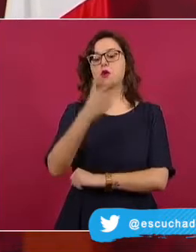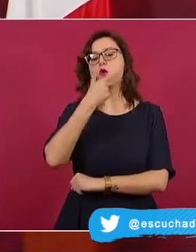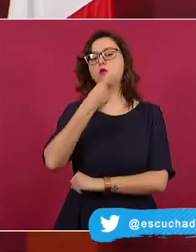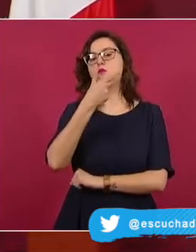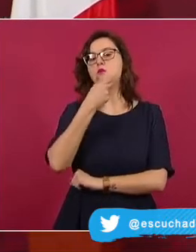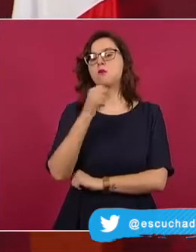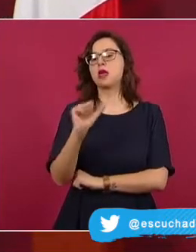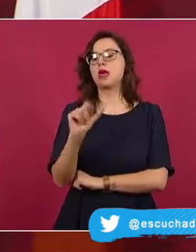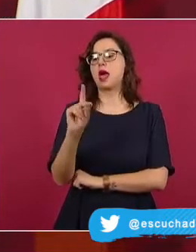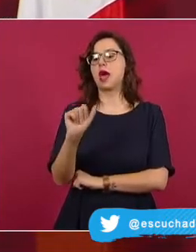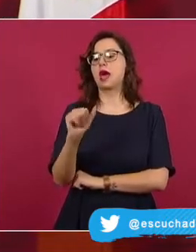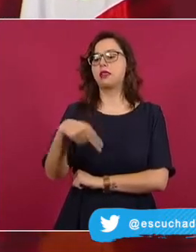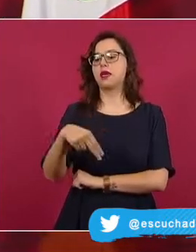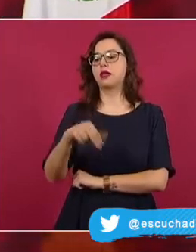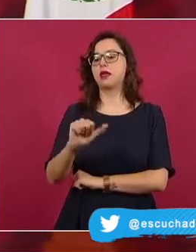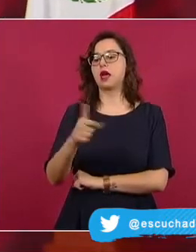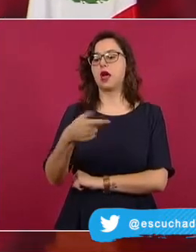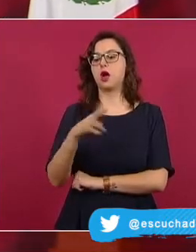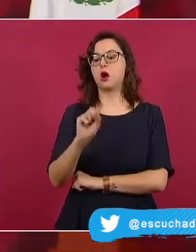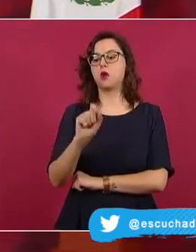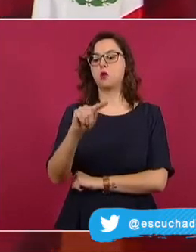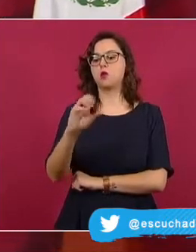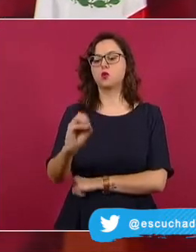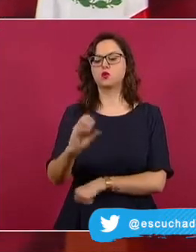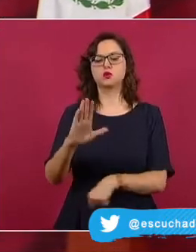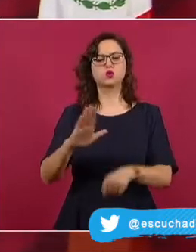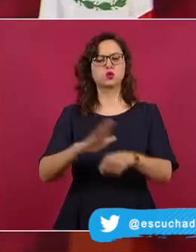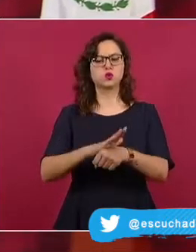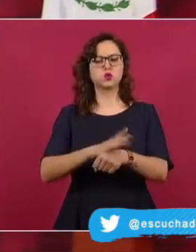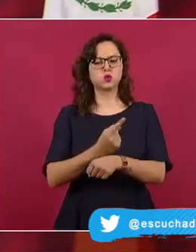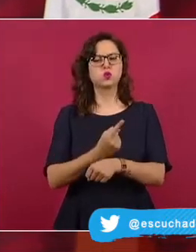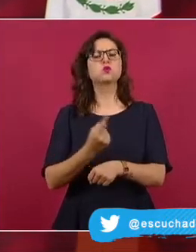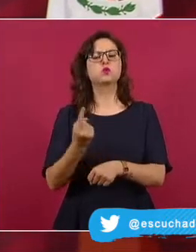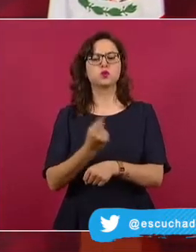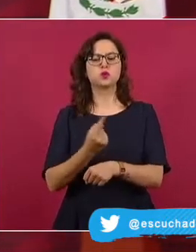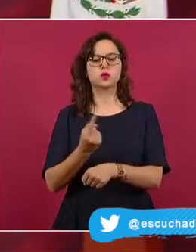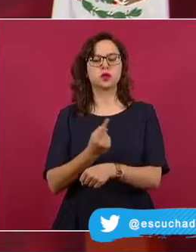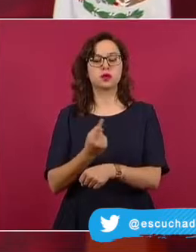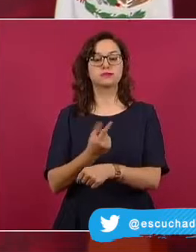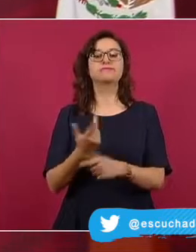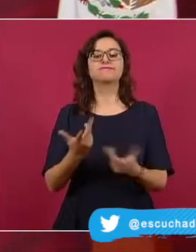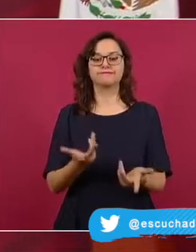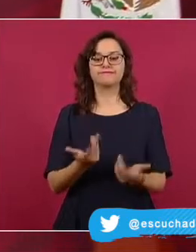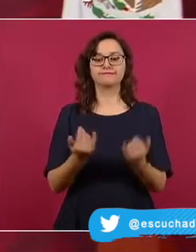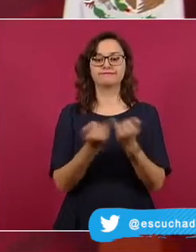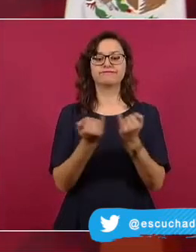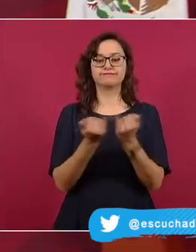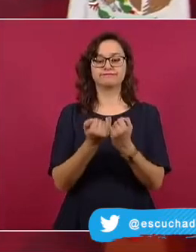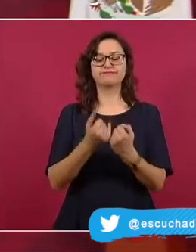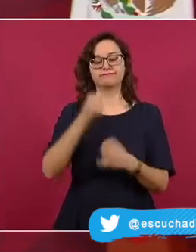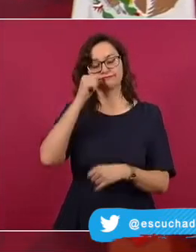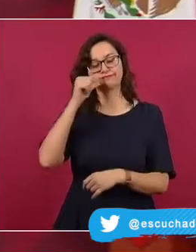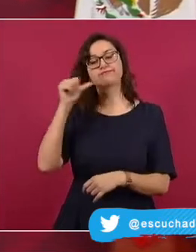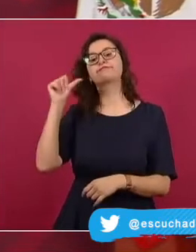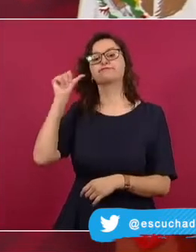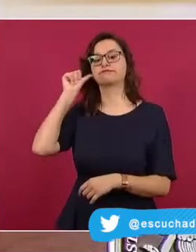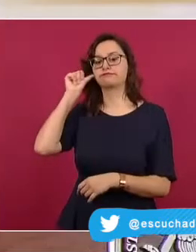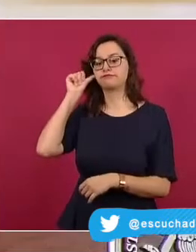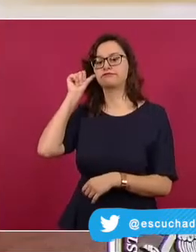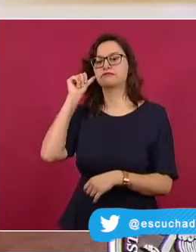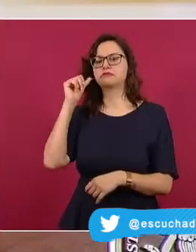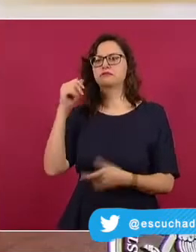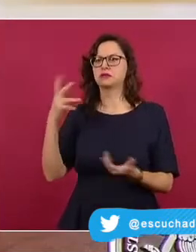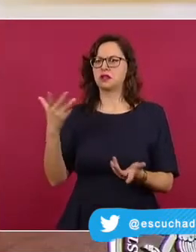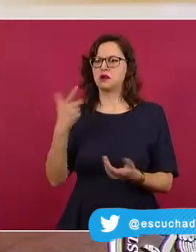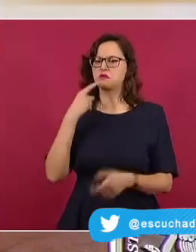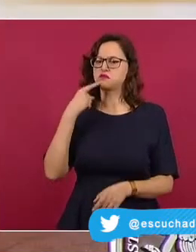carga nacionales migrarán de manera inmediata del Aeropuerto Internacional de la Ciudad de México al AIFA y en 90 días ocurrirá lo mismo